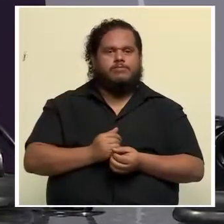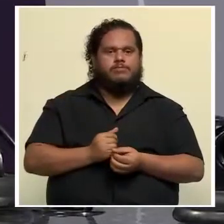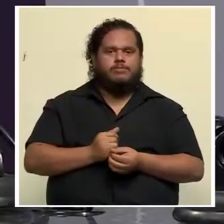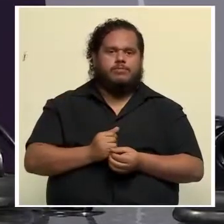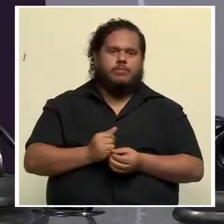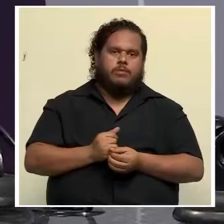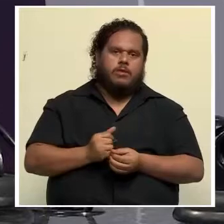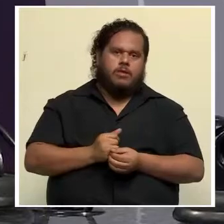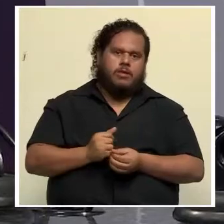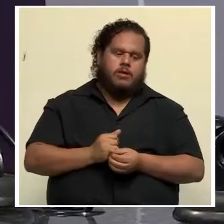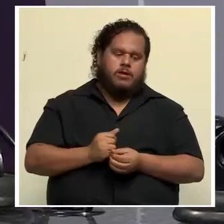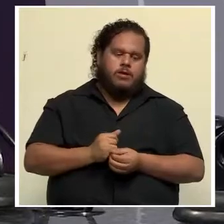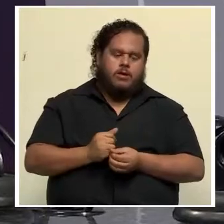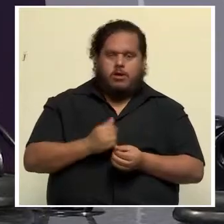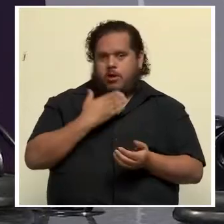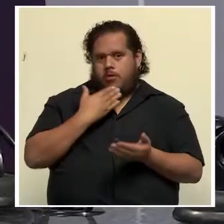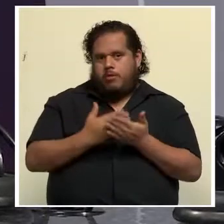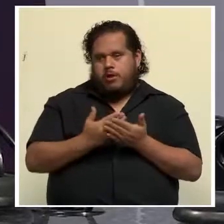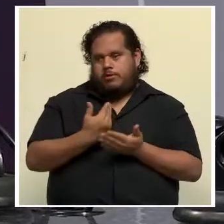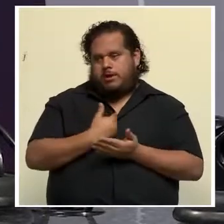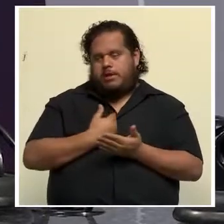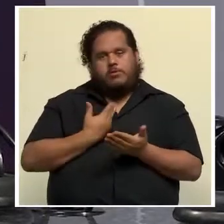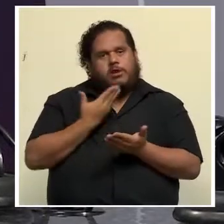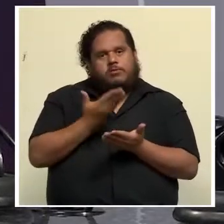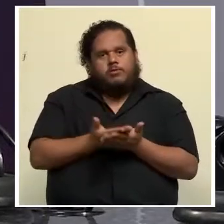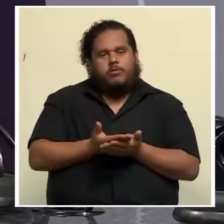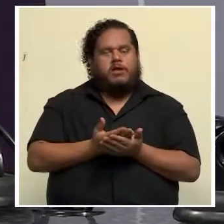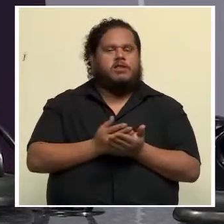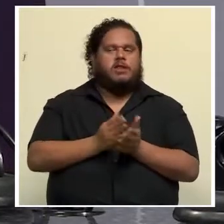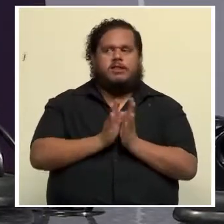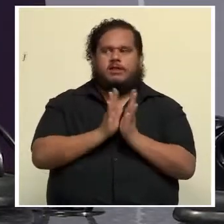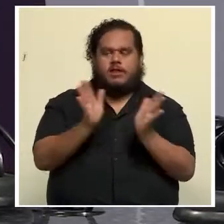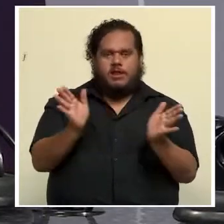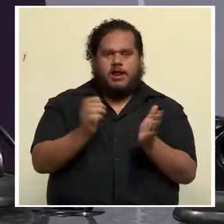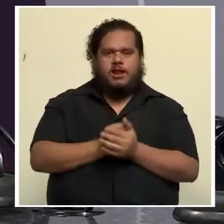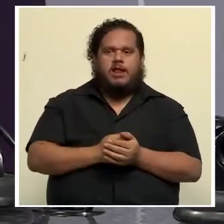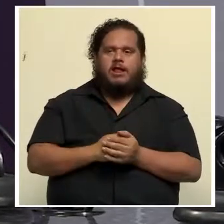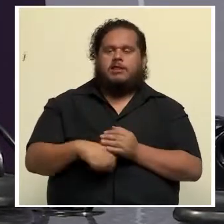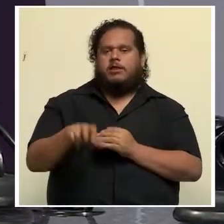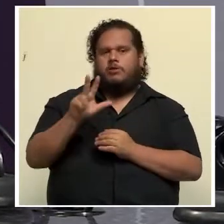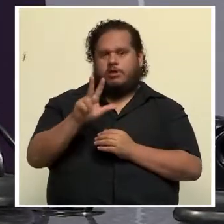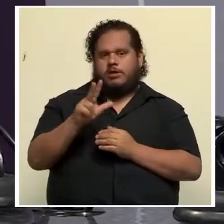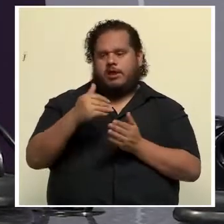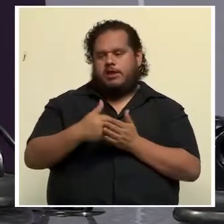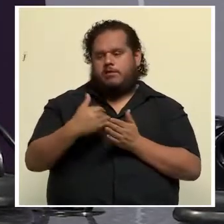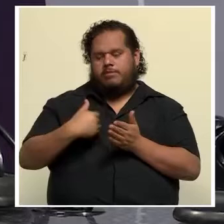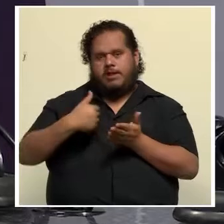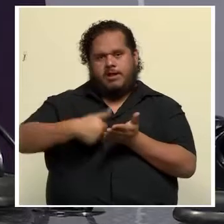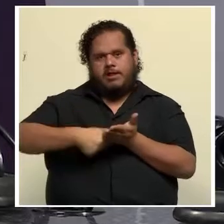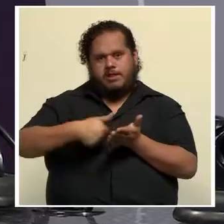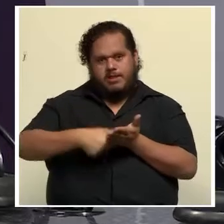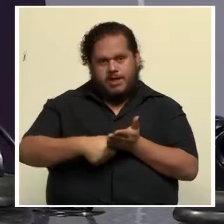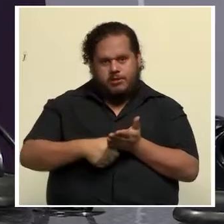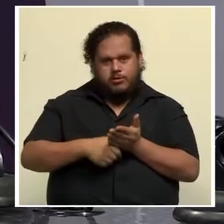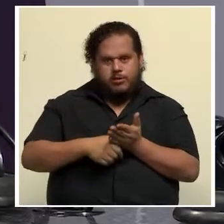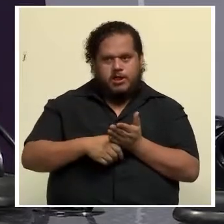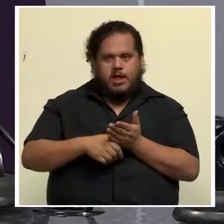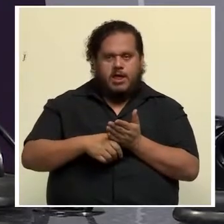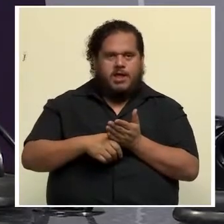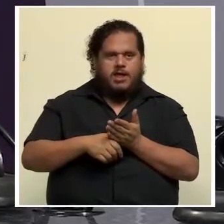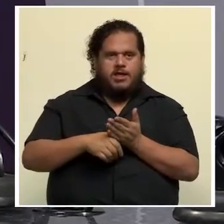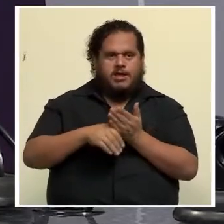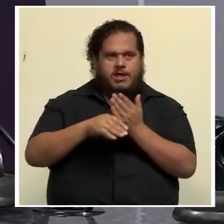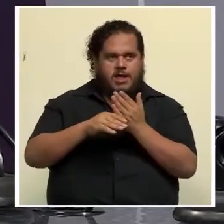Bien, tenemos las propuestas a modo general de los tres precandidatos que encabezan